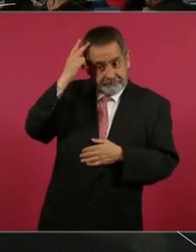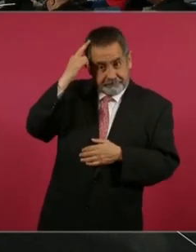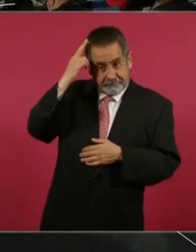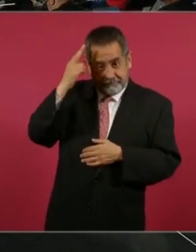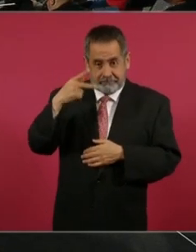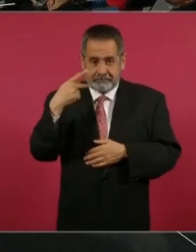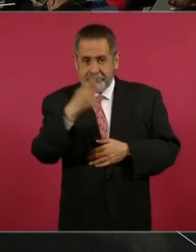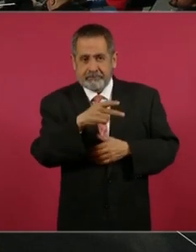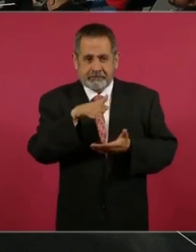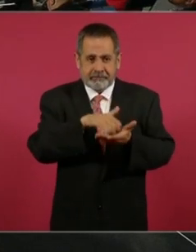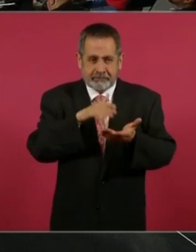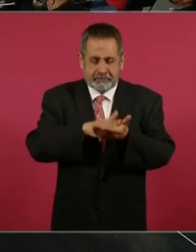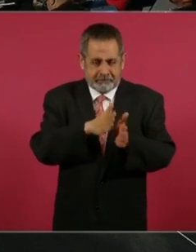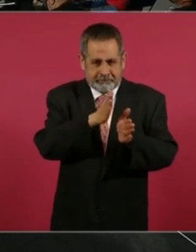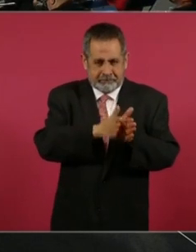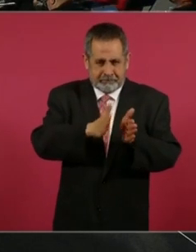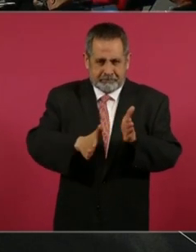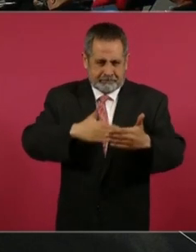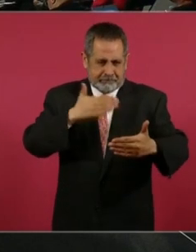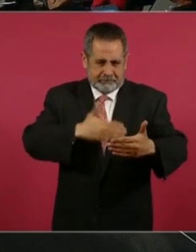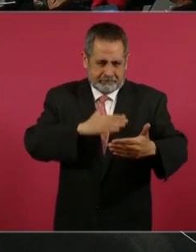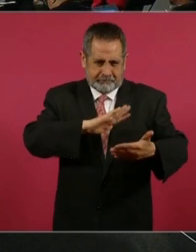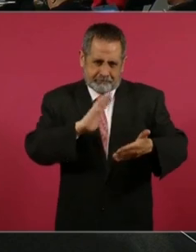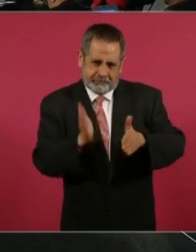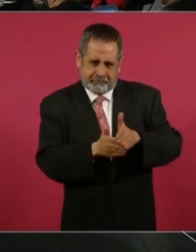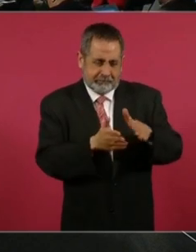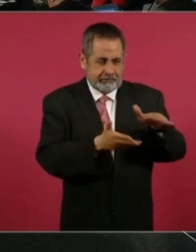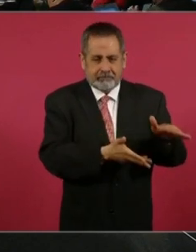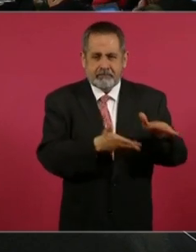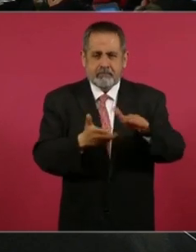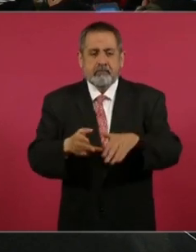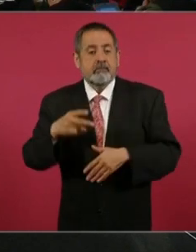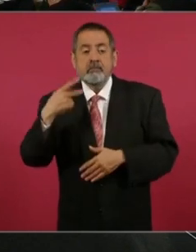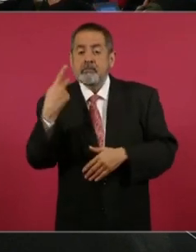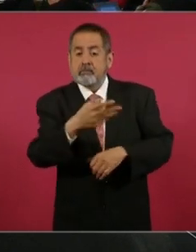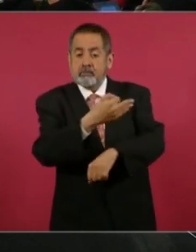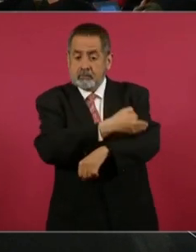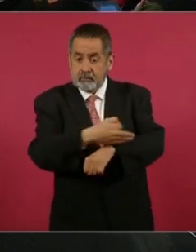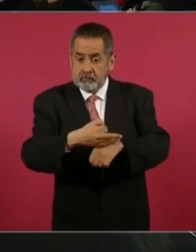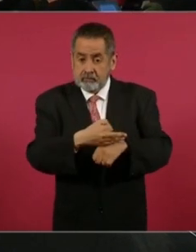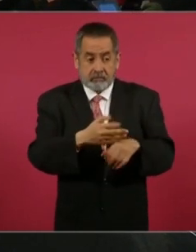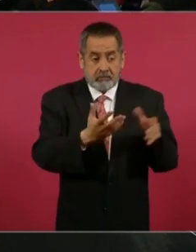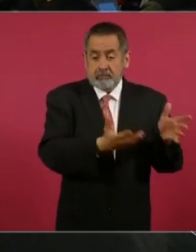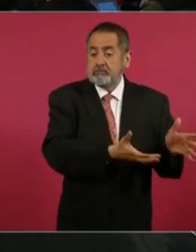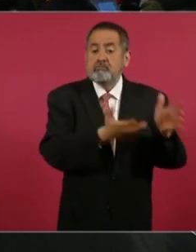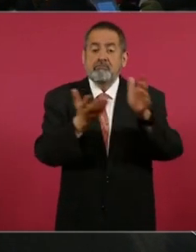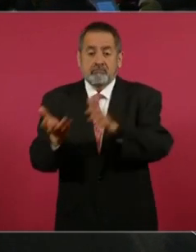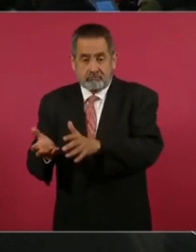¿Lo entregan los familiares?